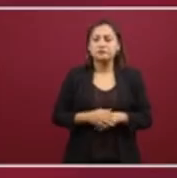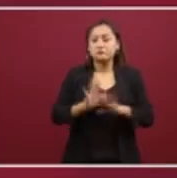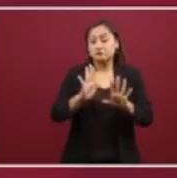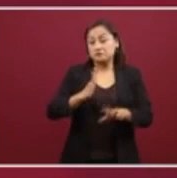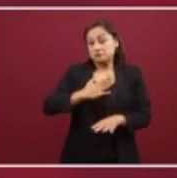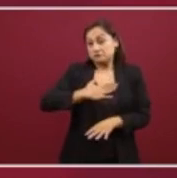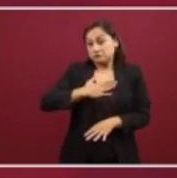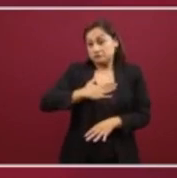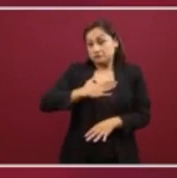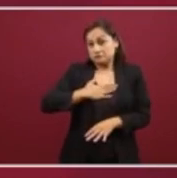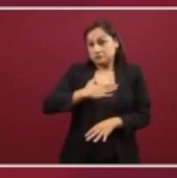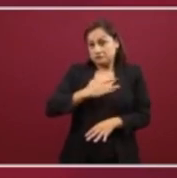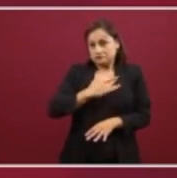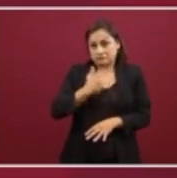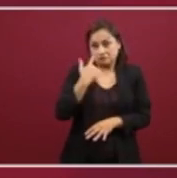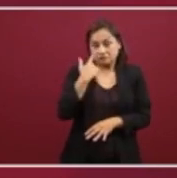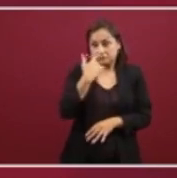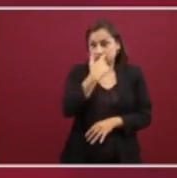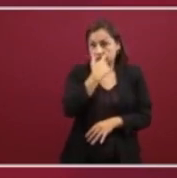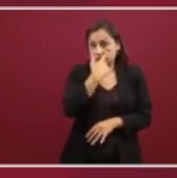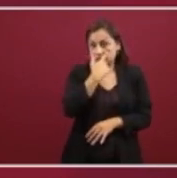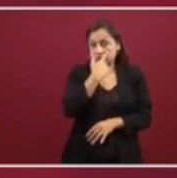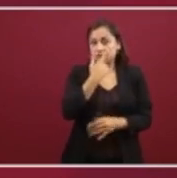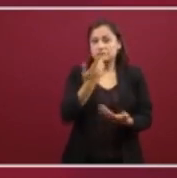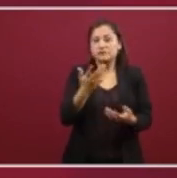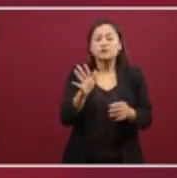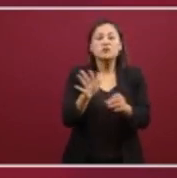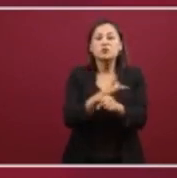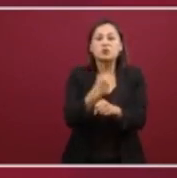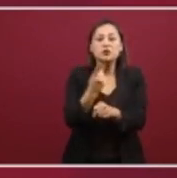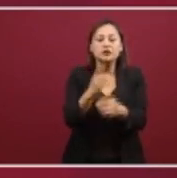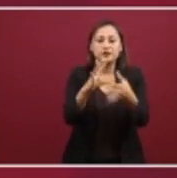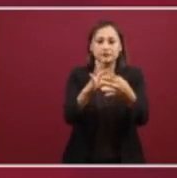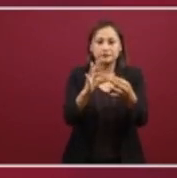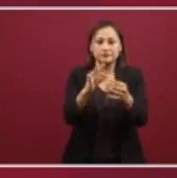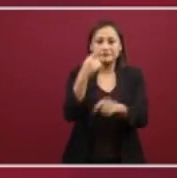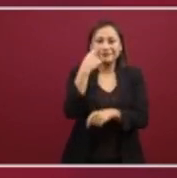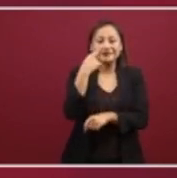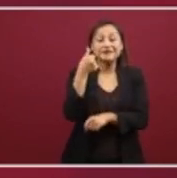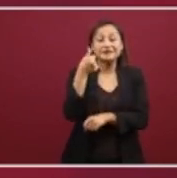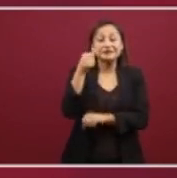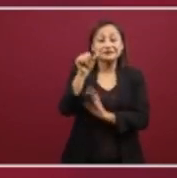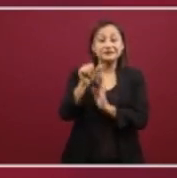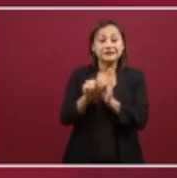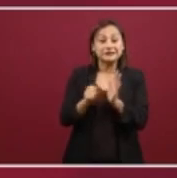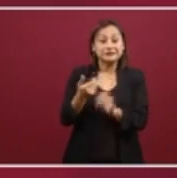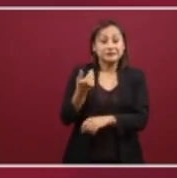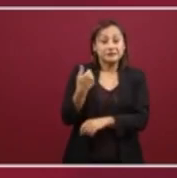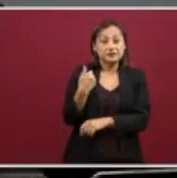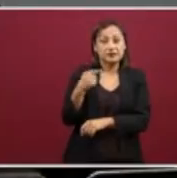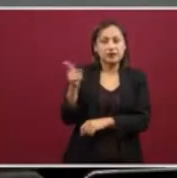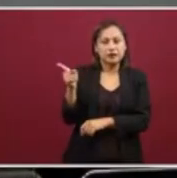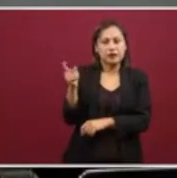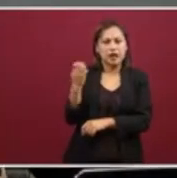Porque en 6 meses, algo que no tomaron en cuenta las calificadoras,